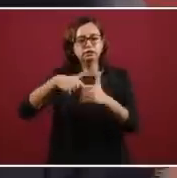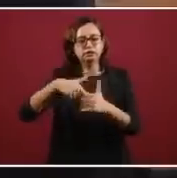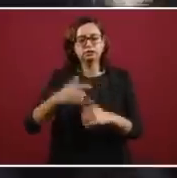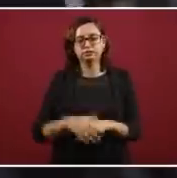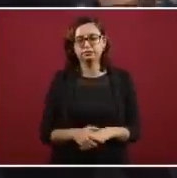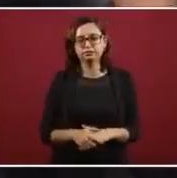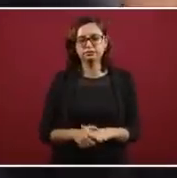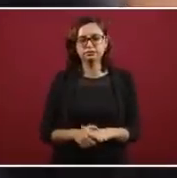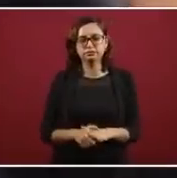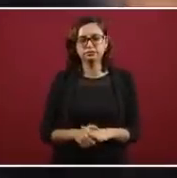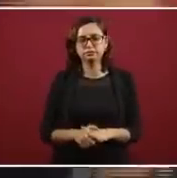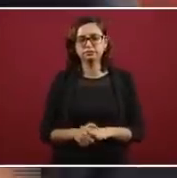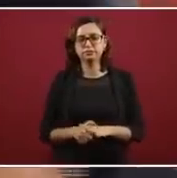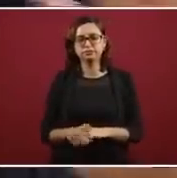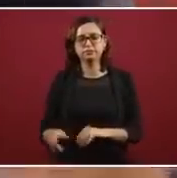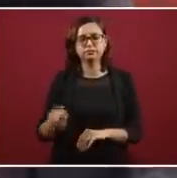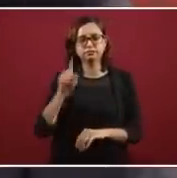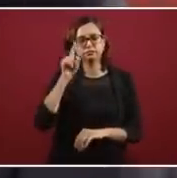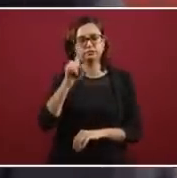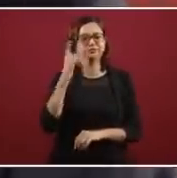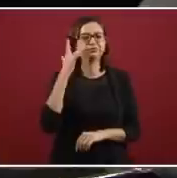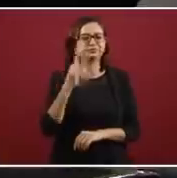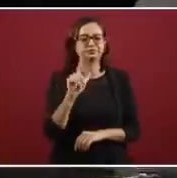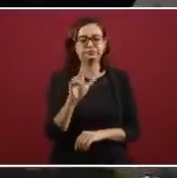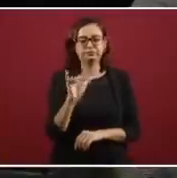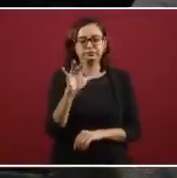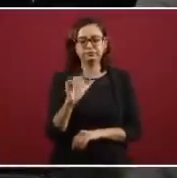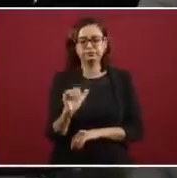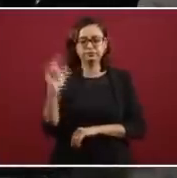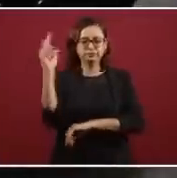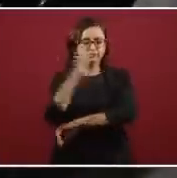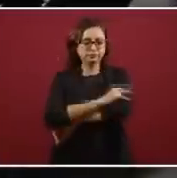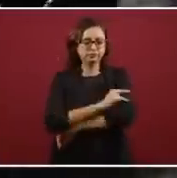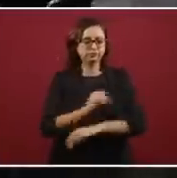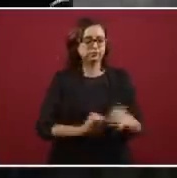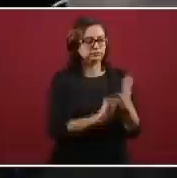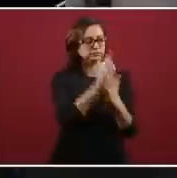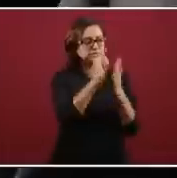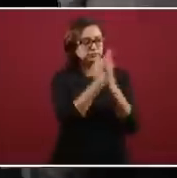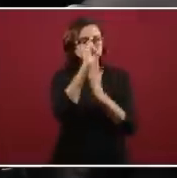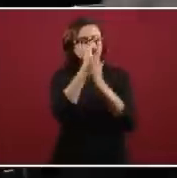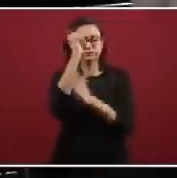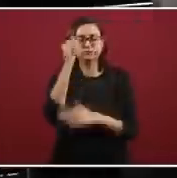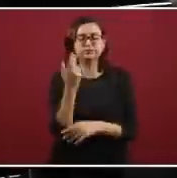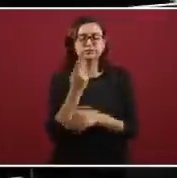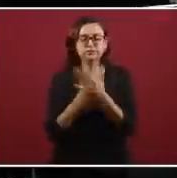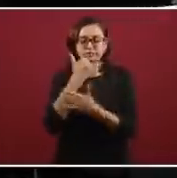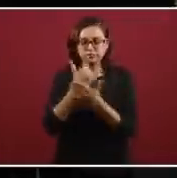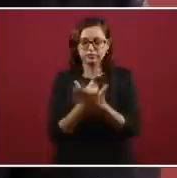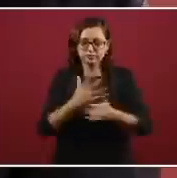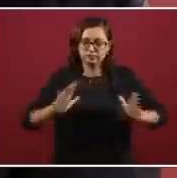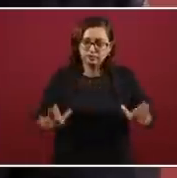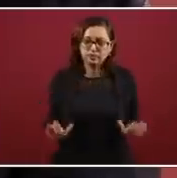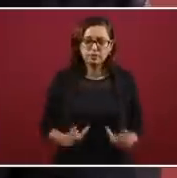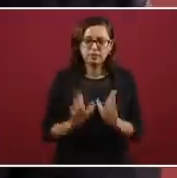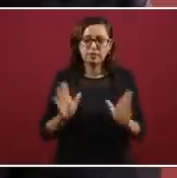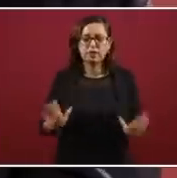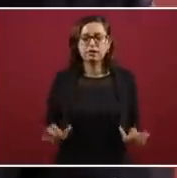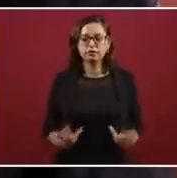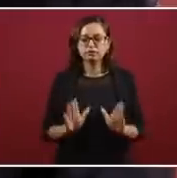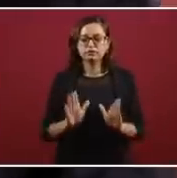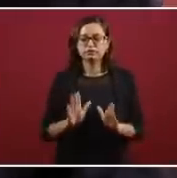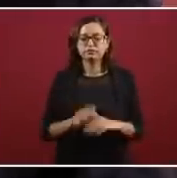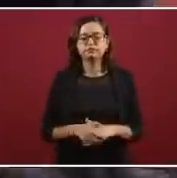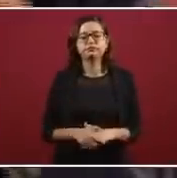la construcción del aeropuerto de Santa Lucía. Esos son proyectos que estamos impulsando.